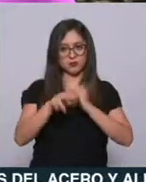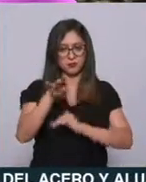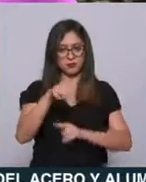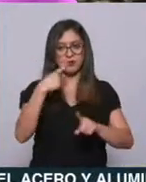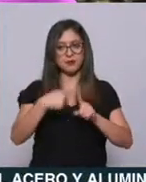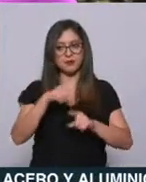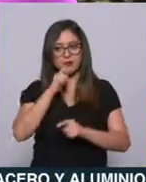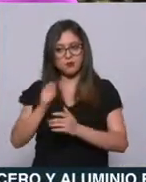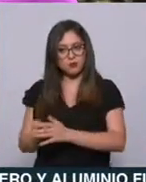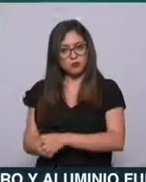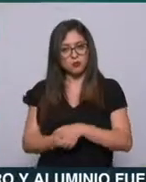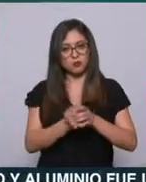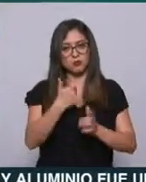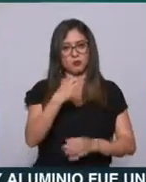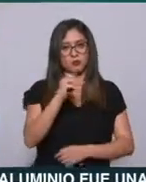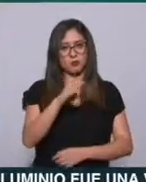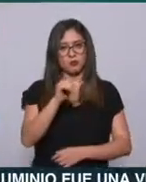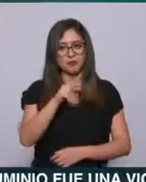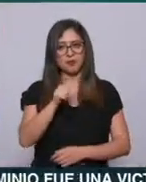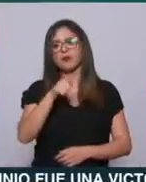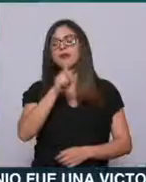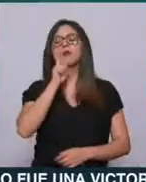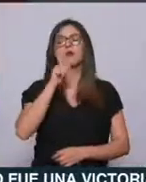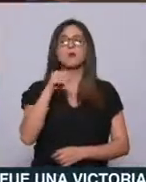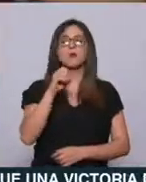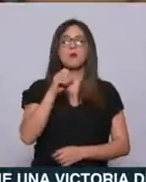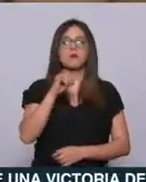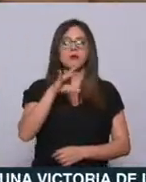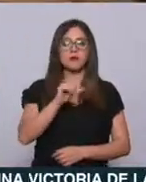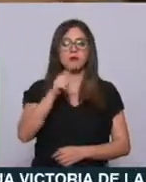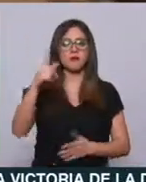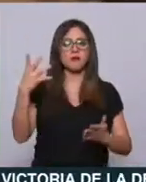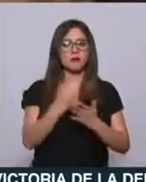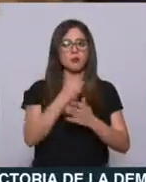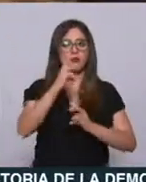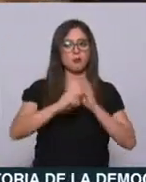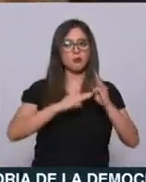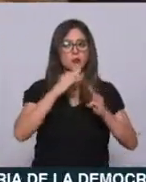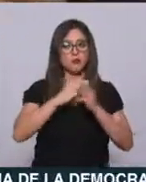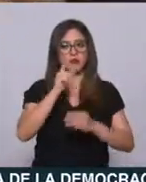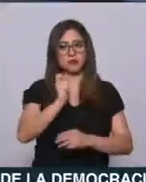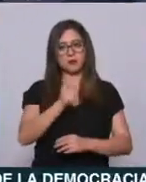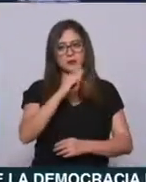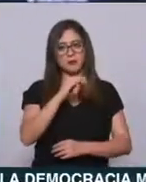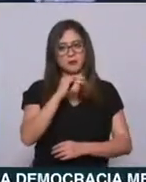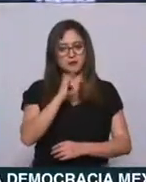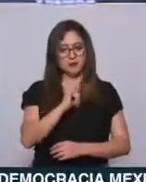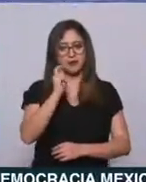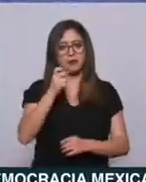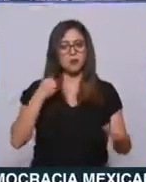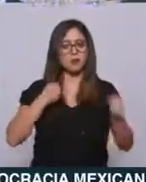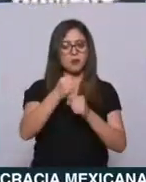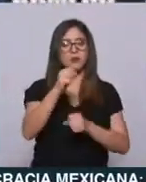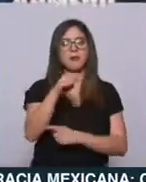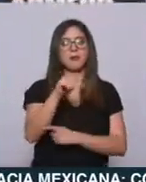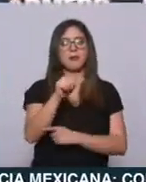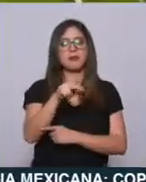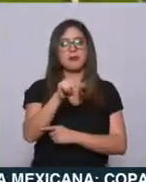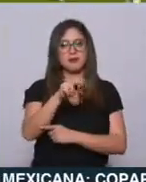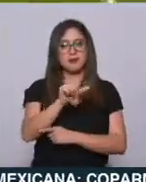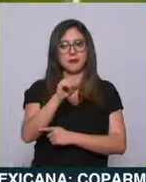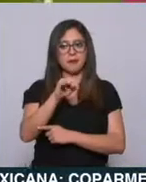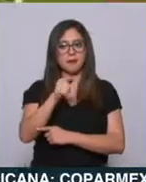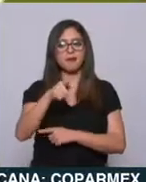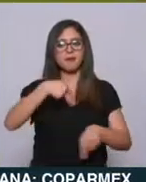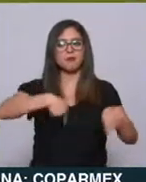la golfista María Fassi, la estratega Mónica Vergara, la campeona mundial de gimnasia Vivi Wetzel, la boxeadora Mariana La Barbie Juárez,